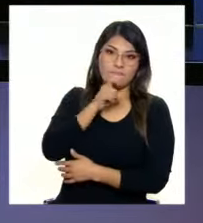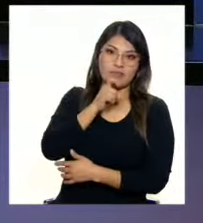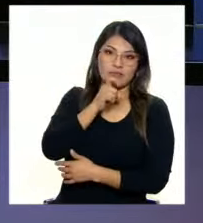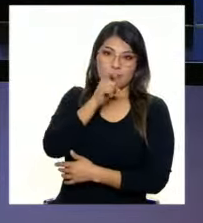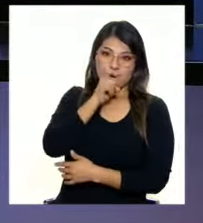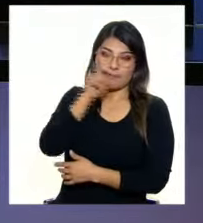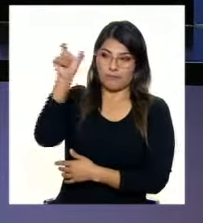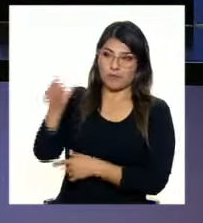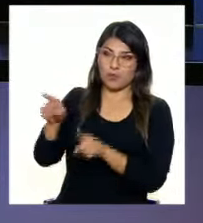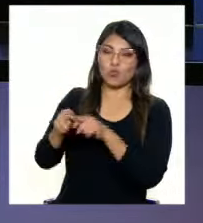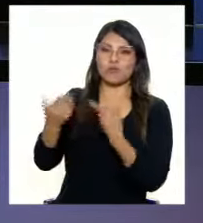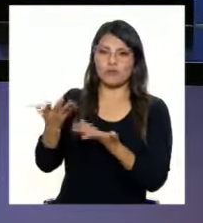juicio validara su reelección